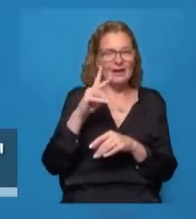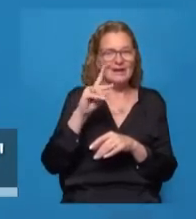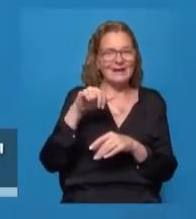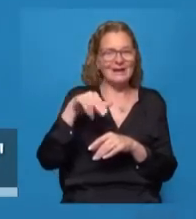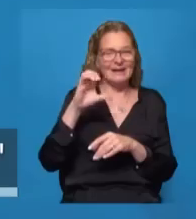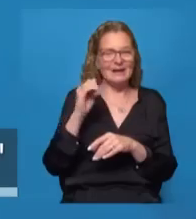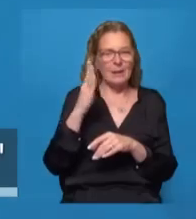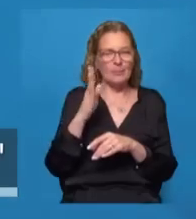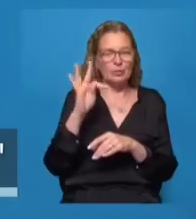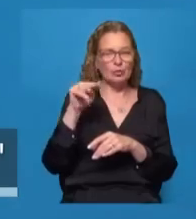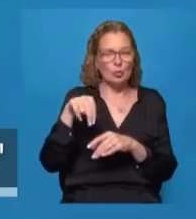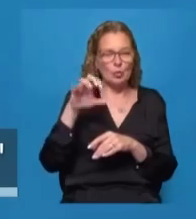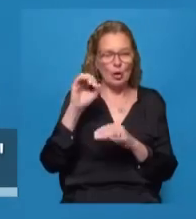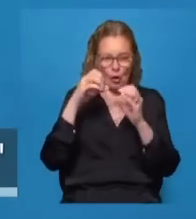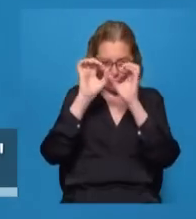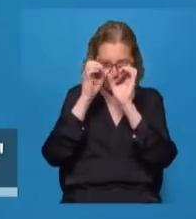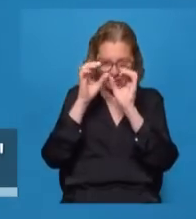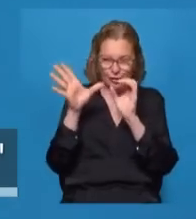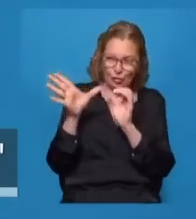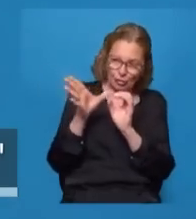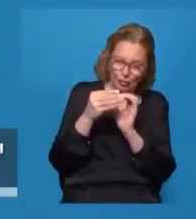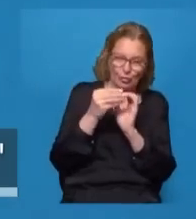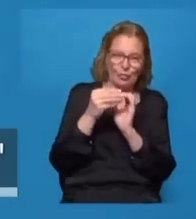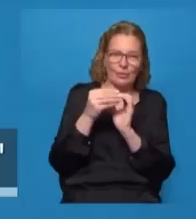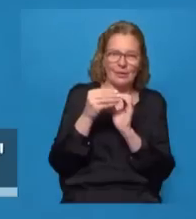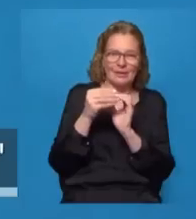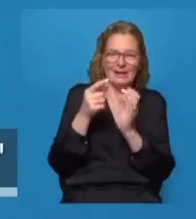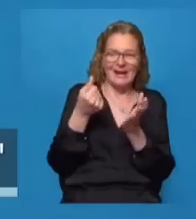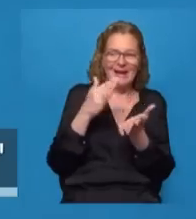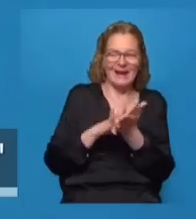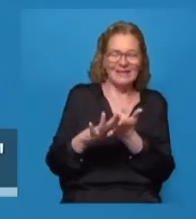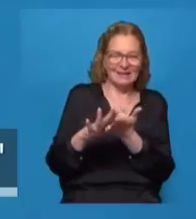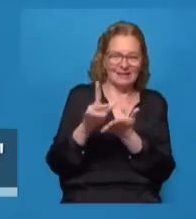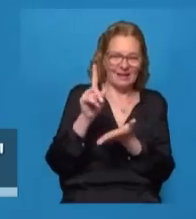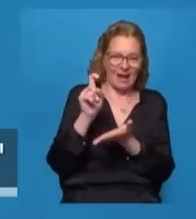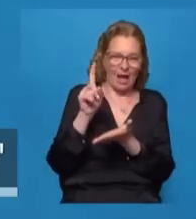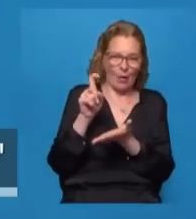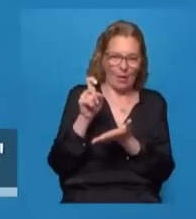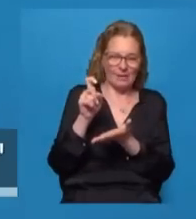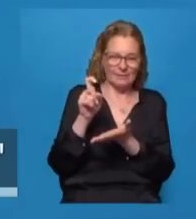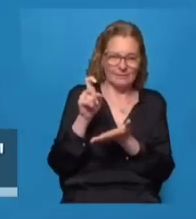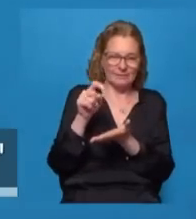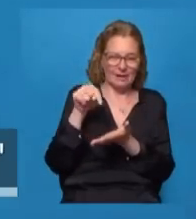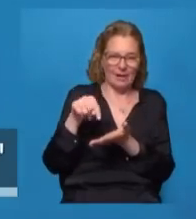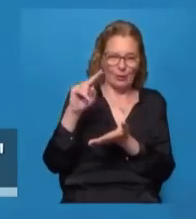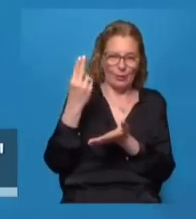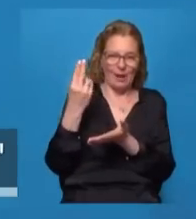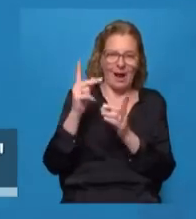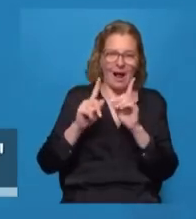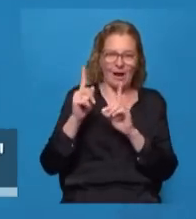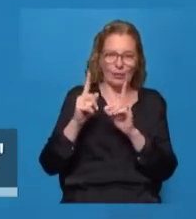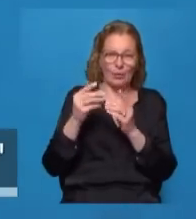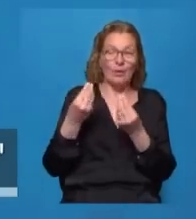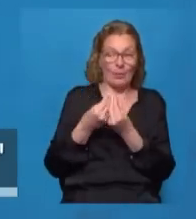lo de Google todo está orientado al uso gratuito del agua que en el Uruguay es un recurso